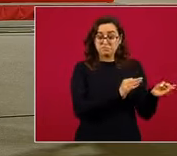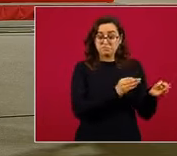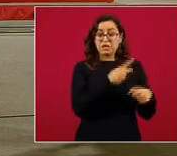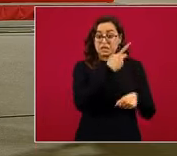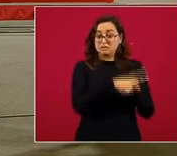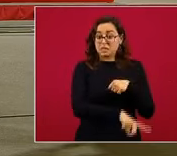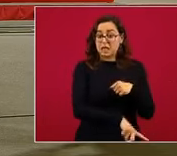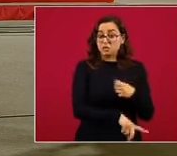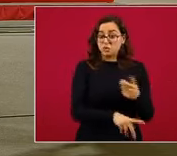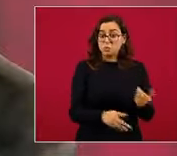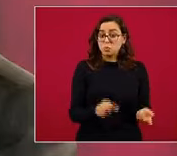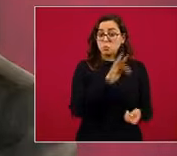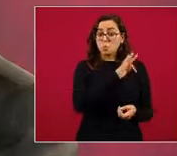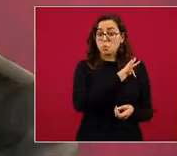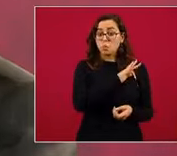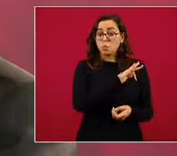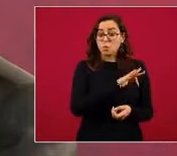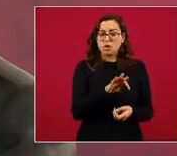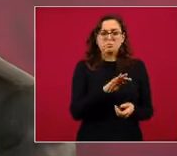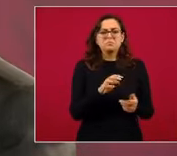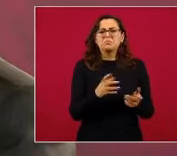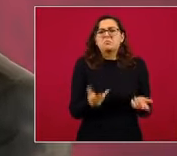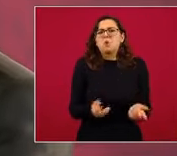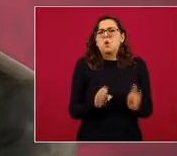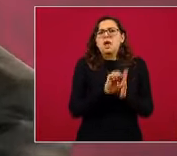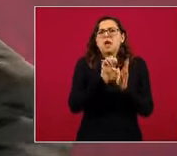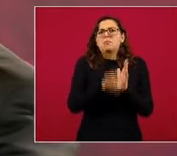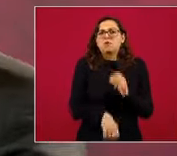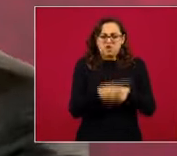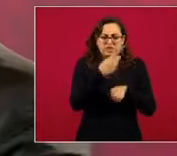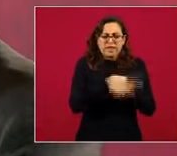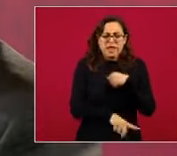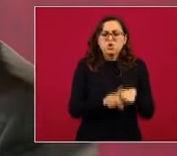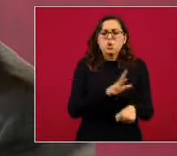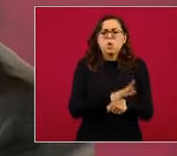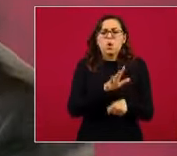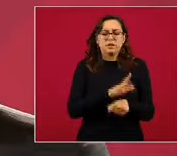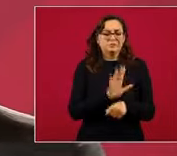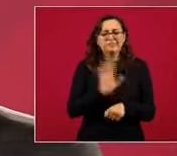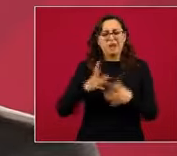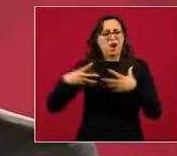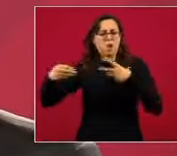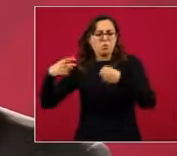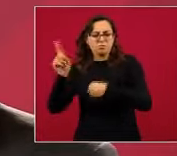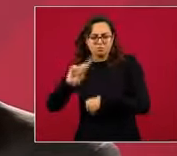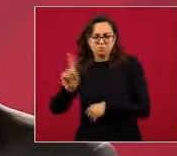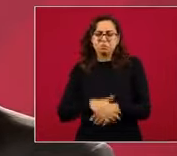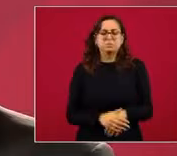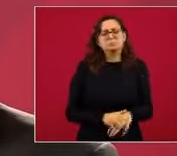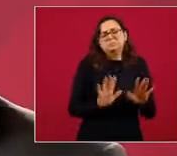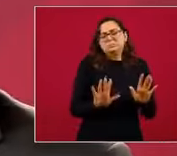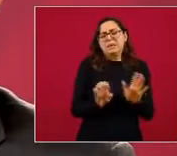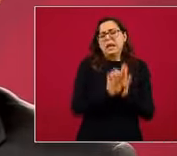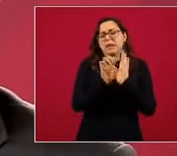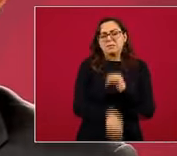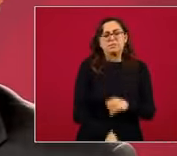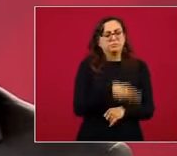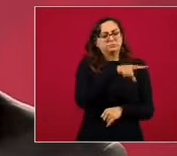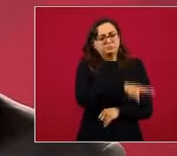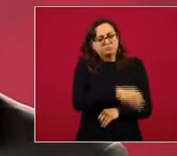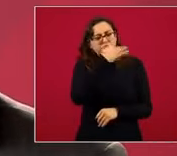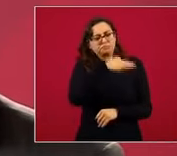en la vida social, el ruido. El ruido, esto es independiente de COVID. El vecino hace una fiesta y ahí tiene ruido,